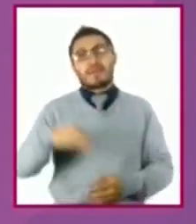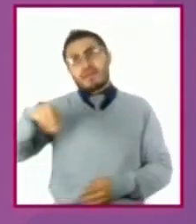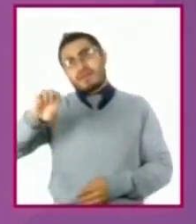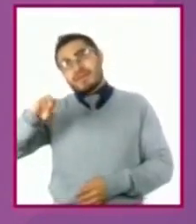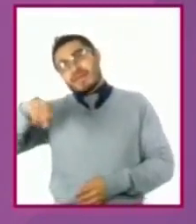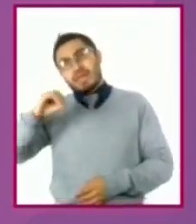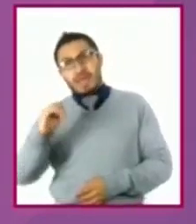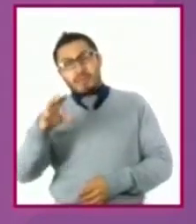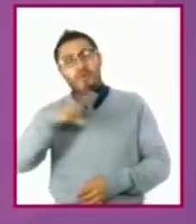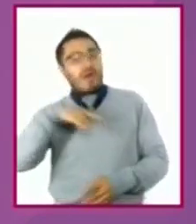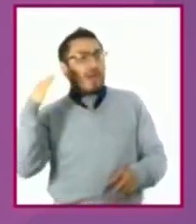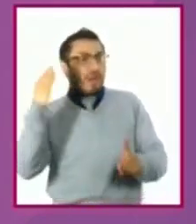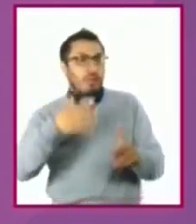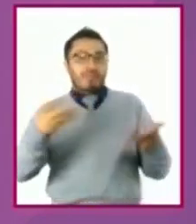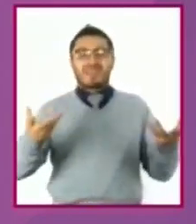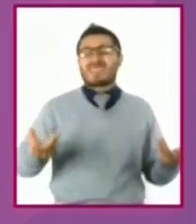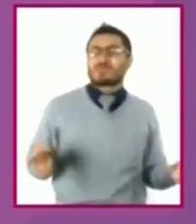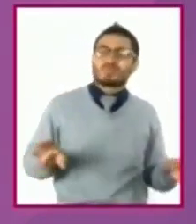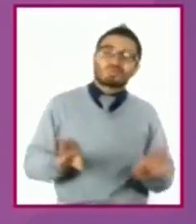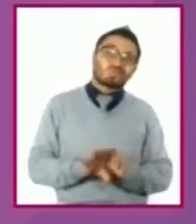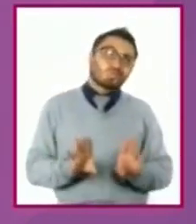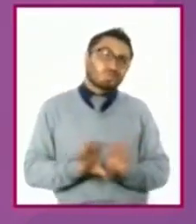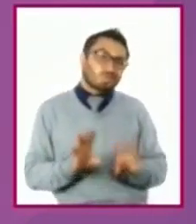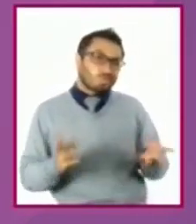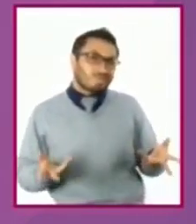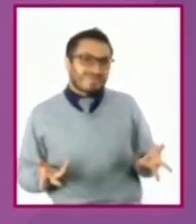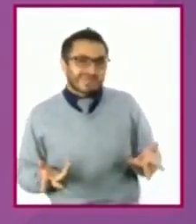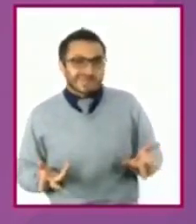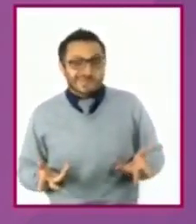Memo tenía la intención de